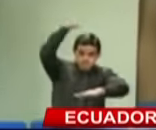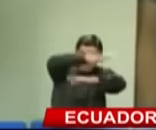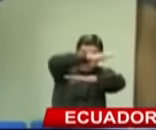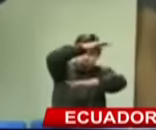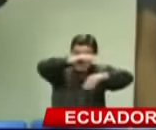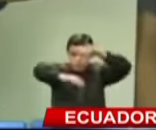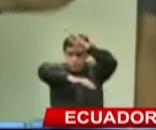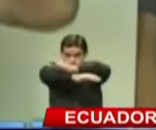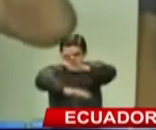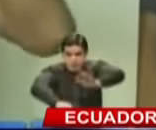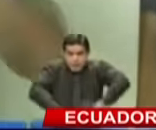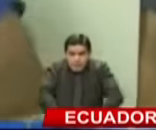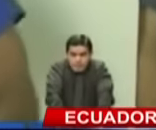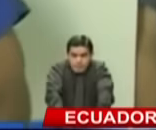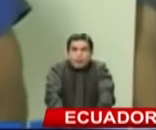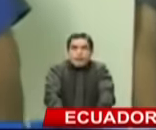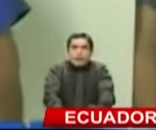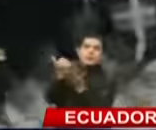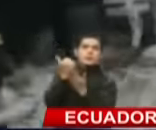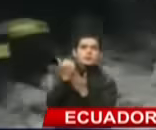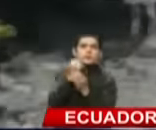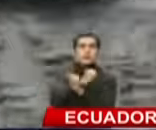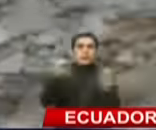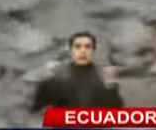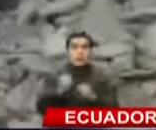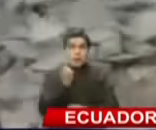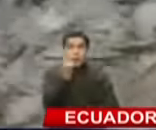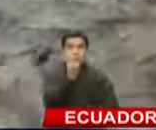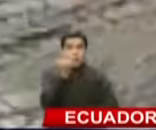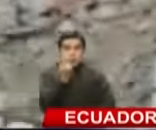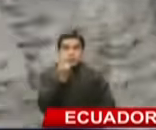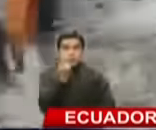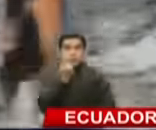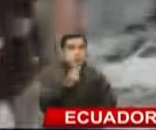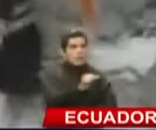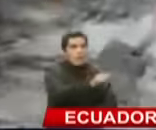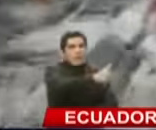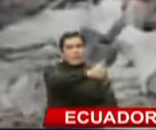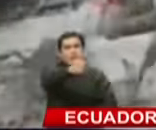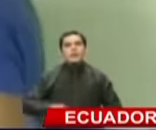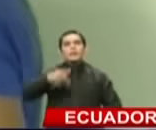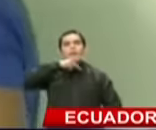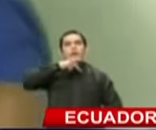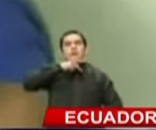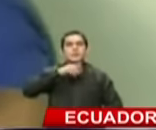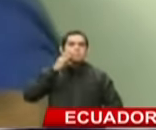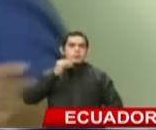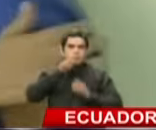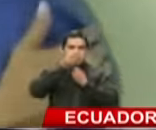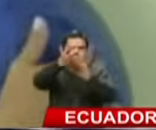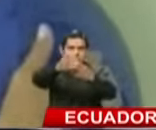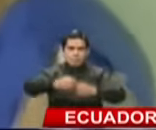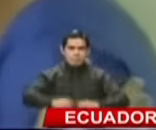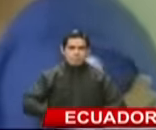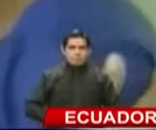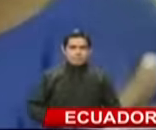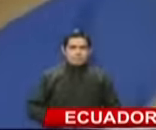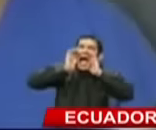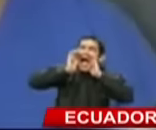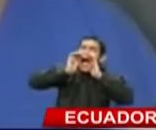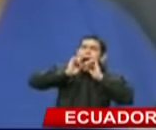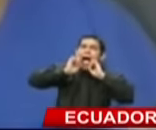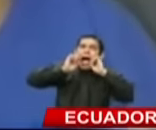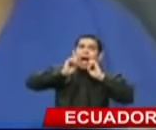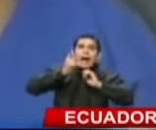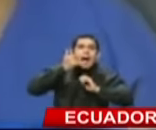se arrastró varios metros para alcanzar cobertura con su celular y así comunicarse con su esposa, quien lo creía muerto.